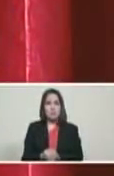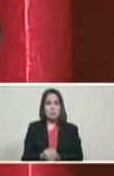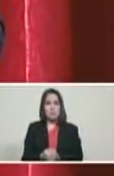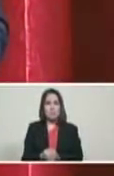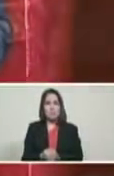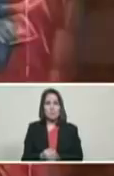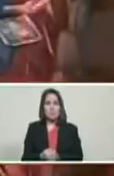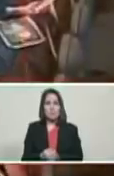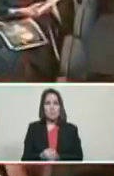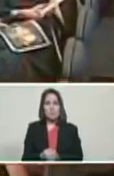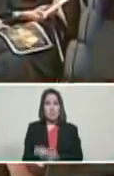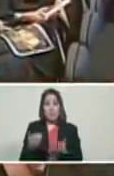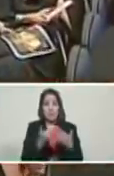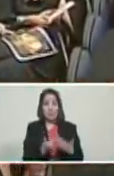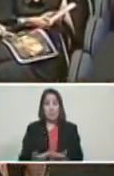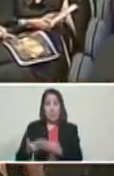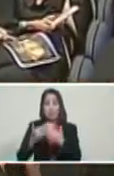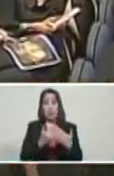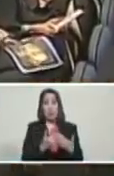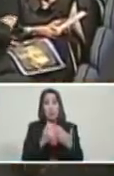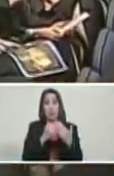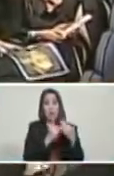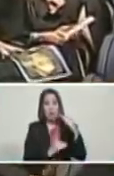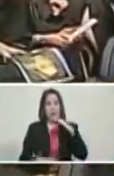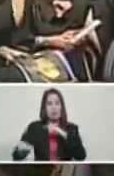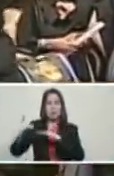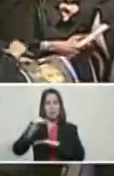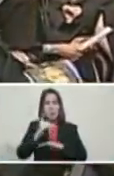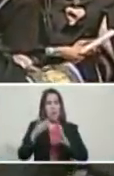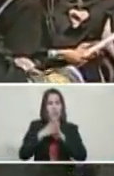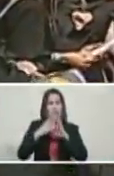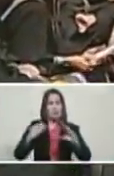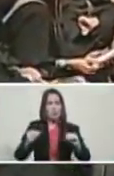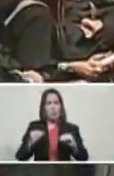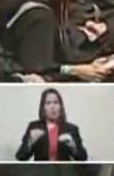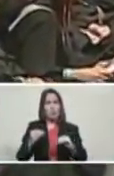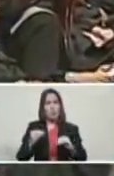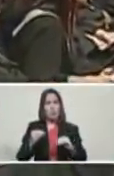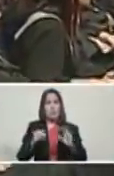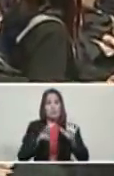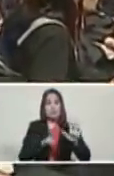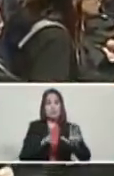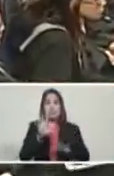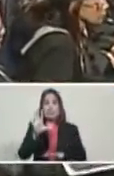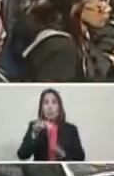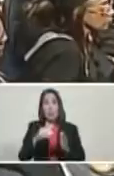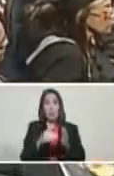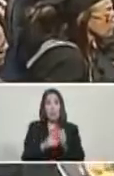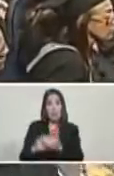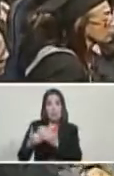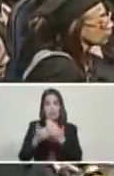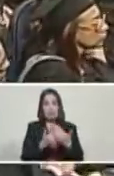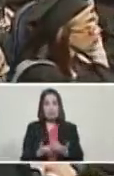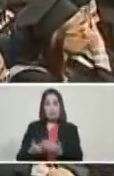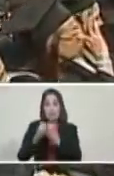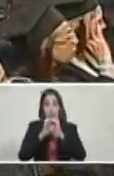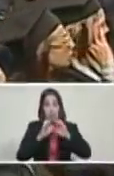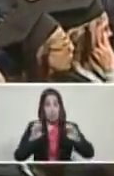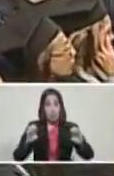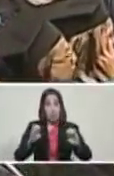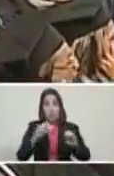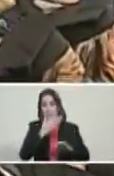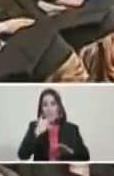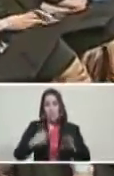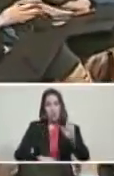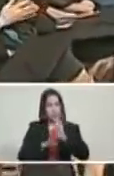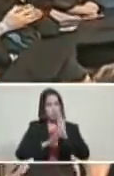Y para estudiar diplomados en todas las áreas. 75 mil educadores formándose para ser